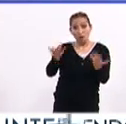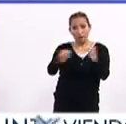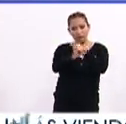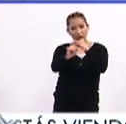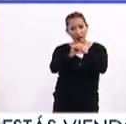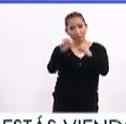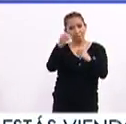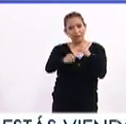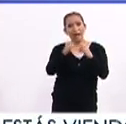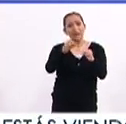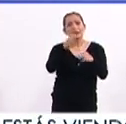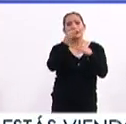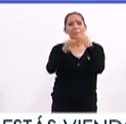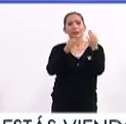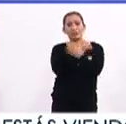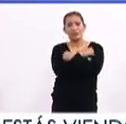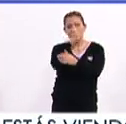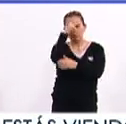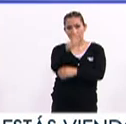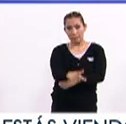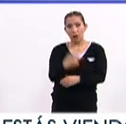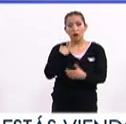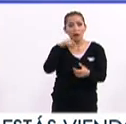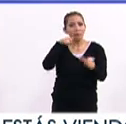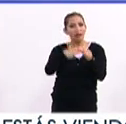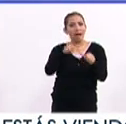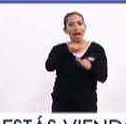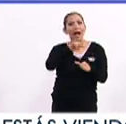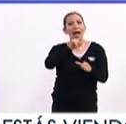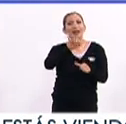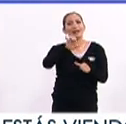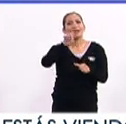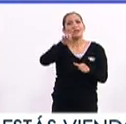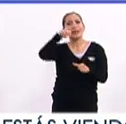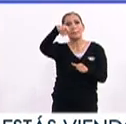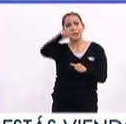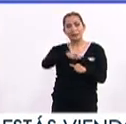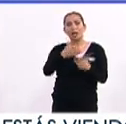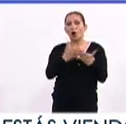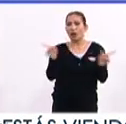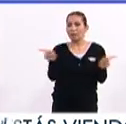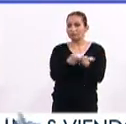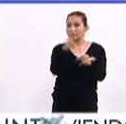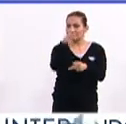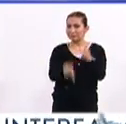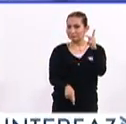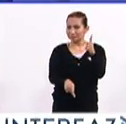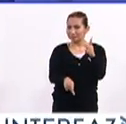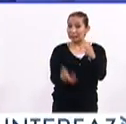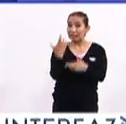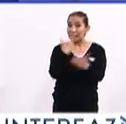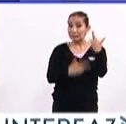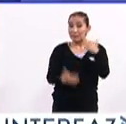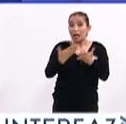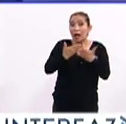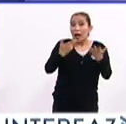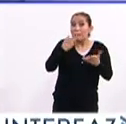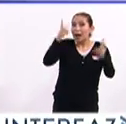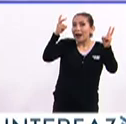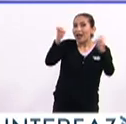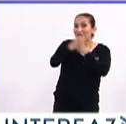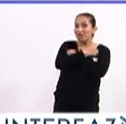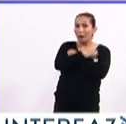redes sociales de la Agencia Informativa de Educación de México. Nos encuentras como AIEDMX. Vamos a hacer una breve pausa y al regresar vamos a hablar